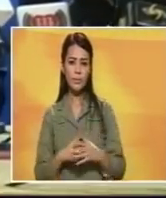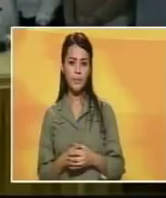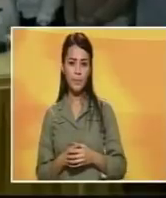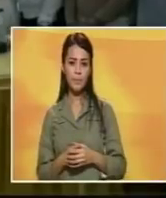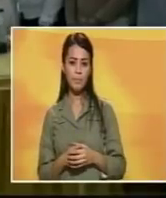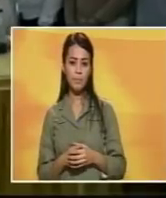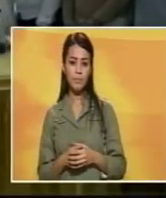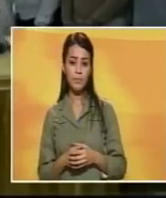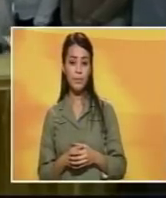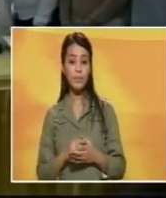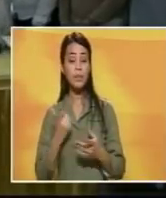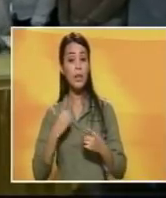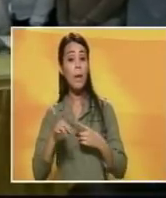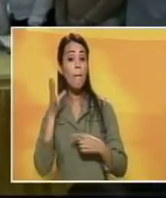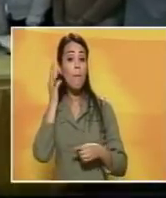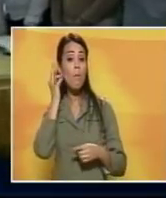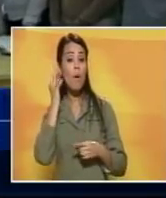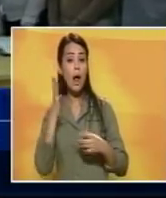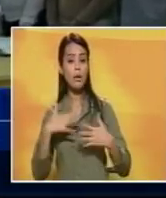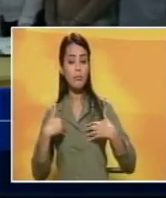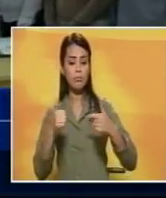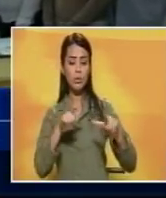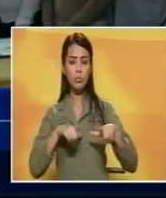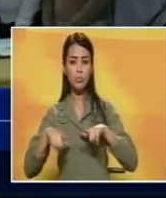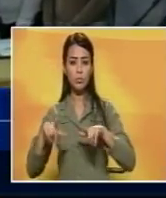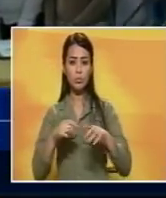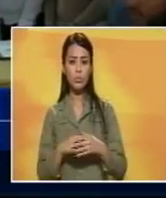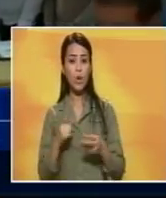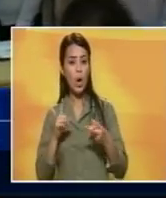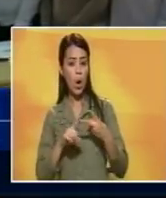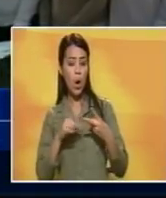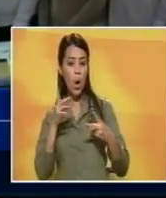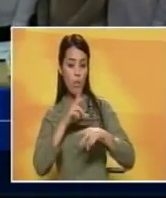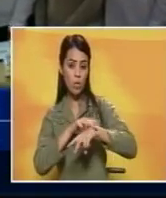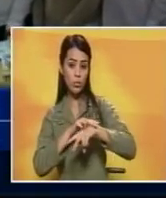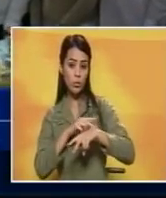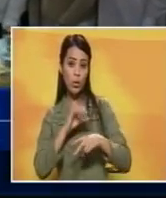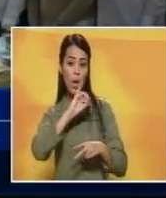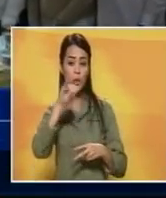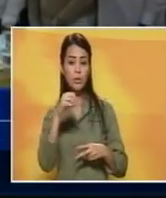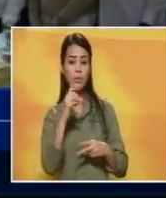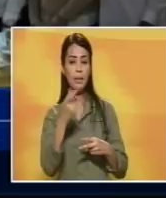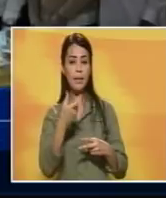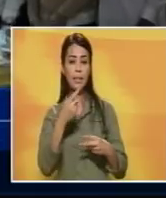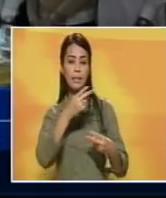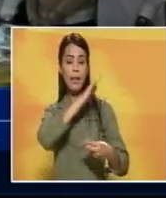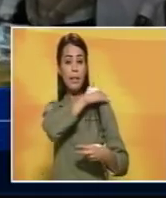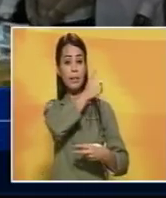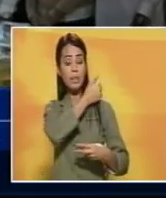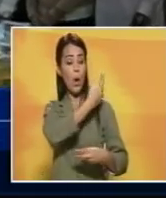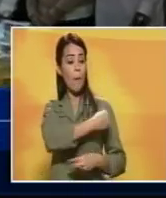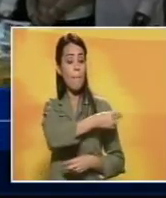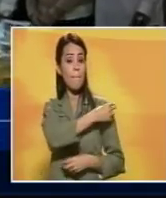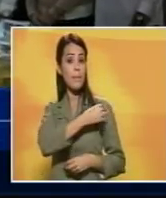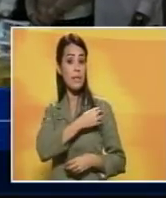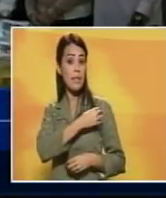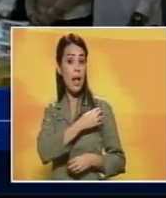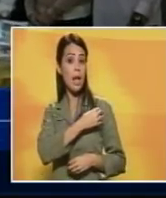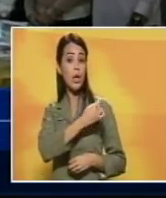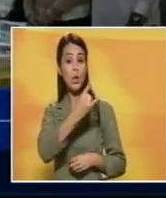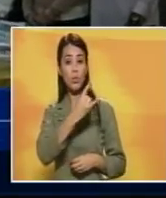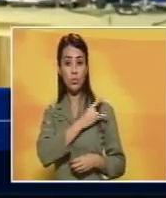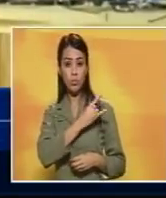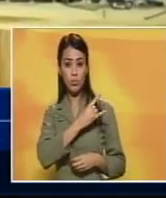directora general sectorial de salud. La doctora María Josefina García, directora del Hospital Central